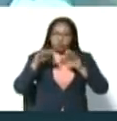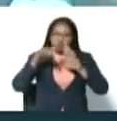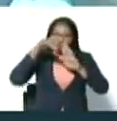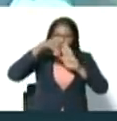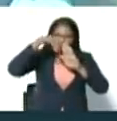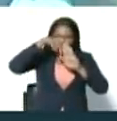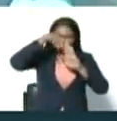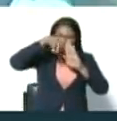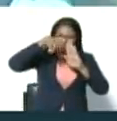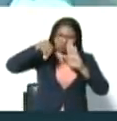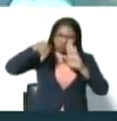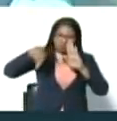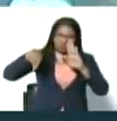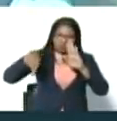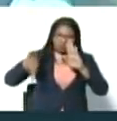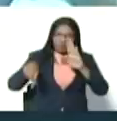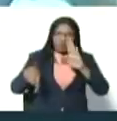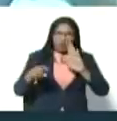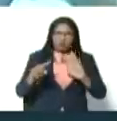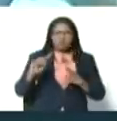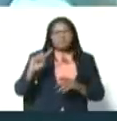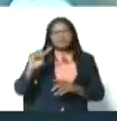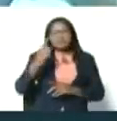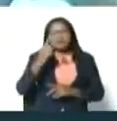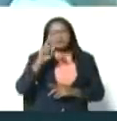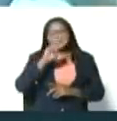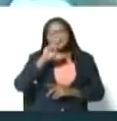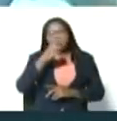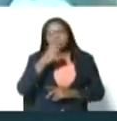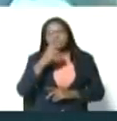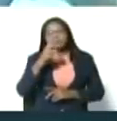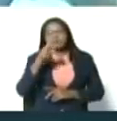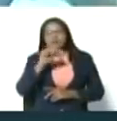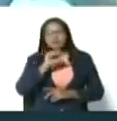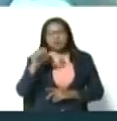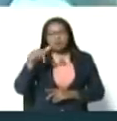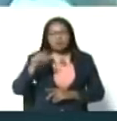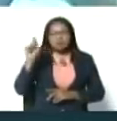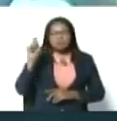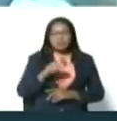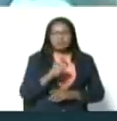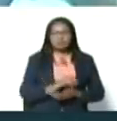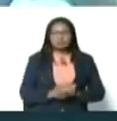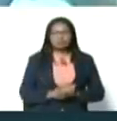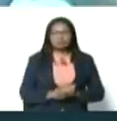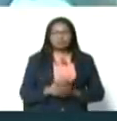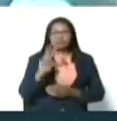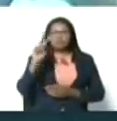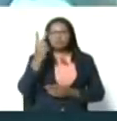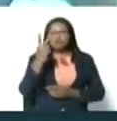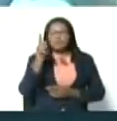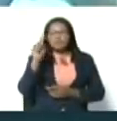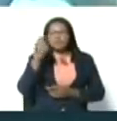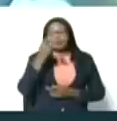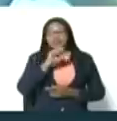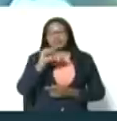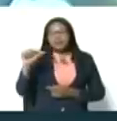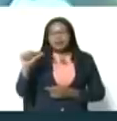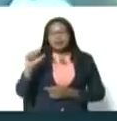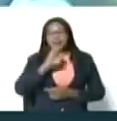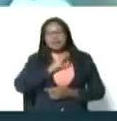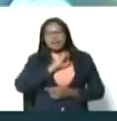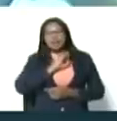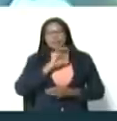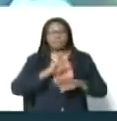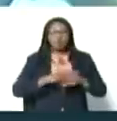descenso que se mantiene en la segunda y tercera semana de este mes. Las dos primeras semanas de enero,